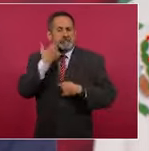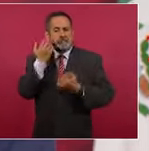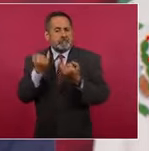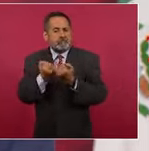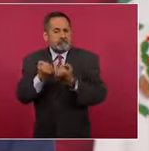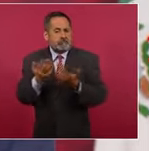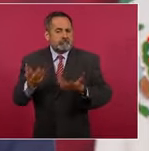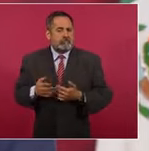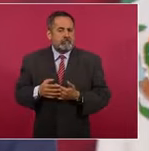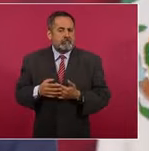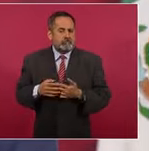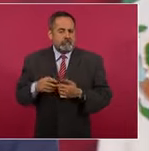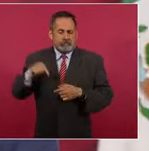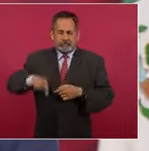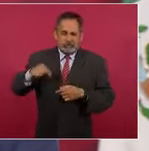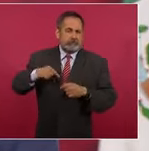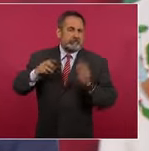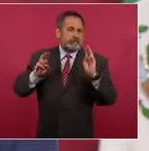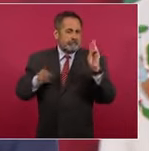en la tierra, en el mundo.